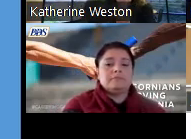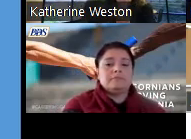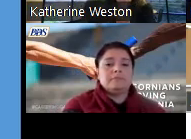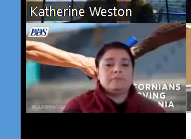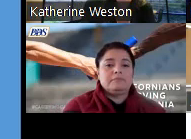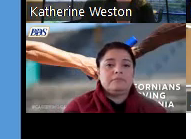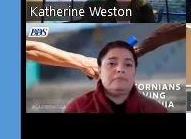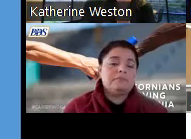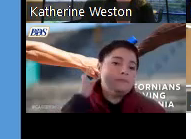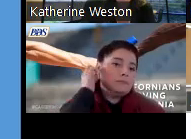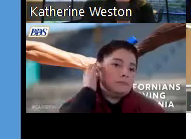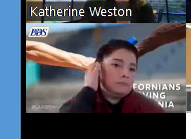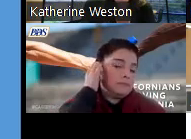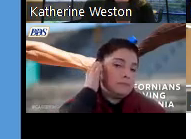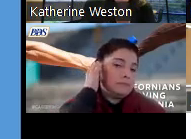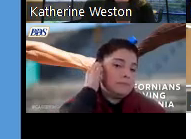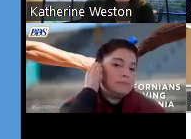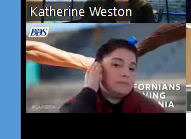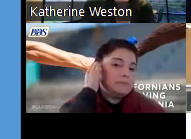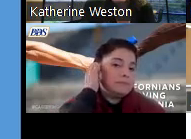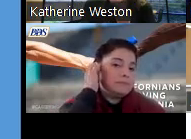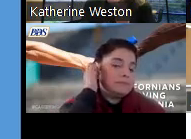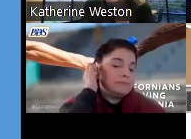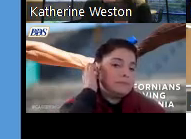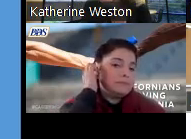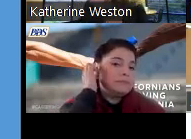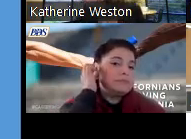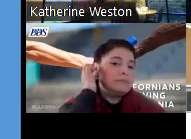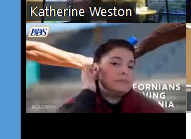Indian Americana o Nativo Alaska, Asiático,